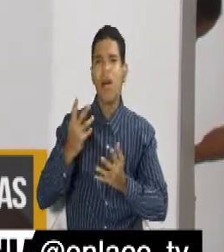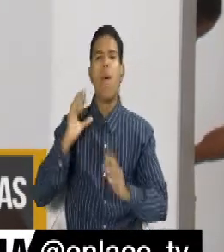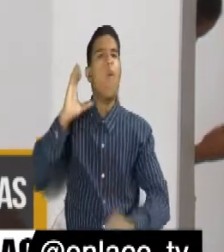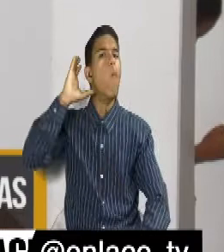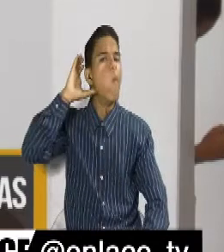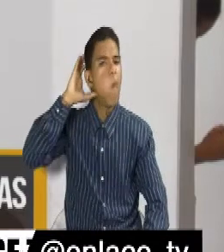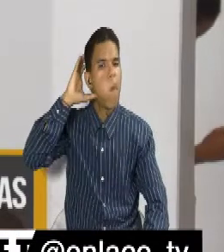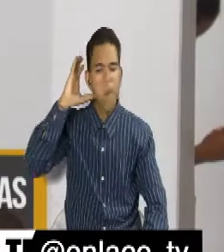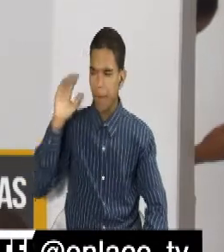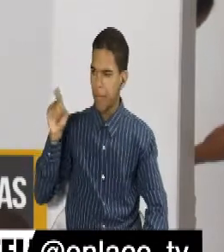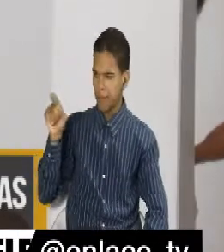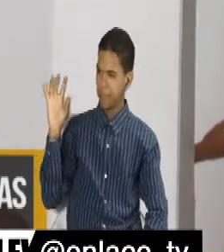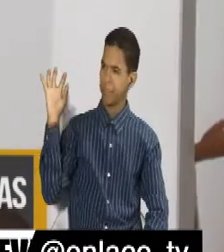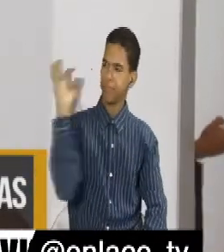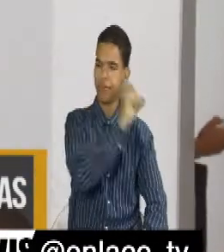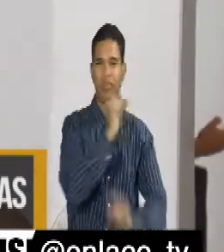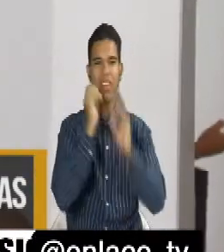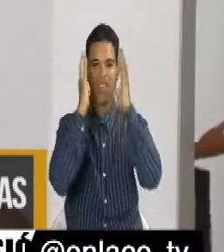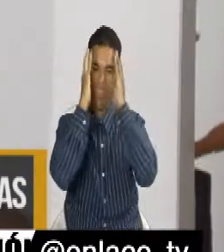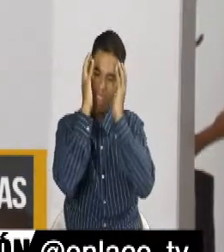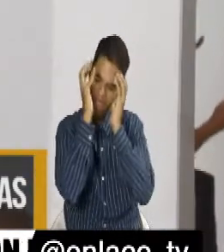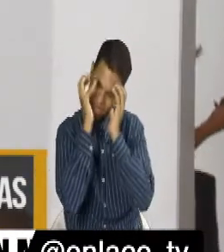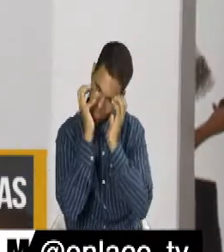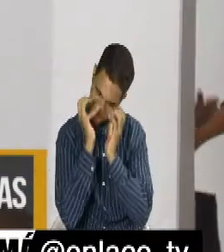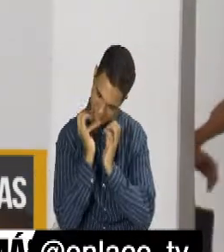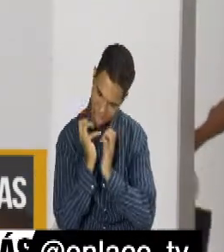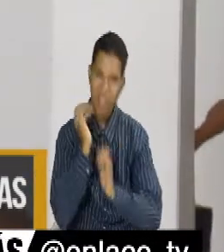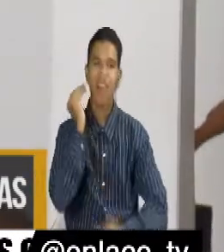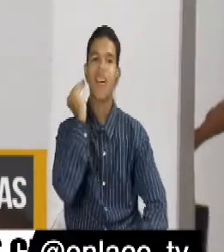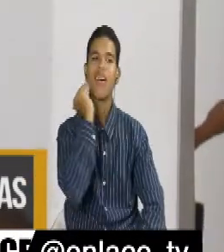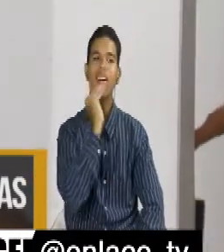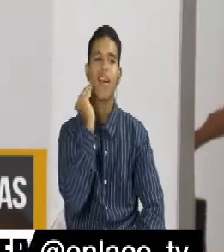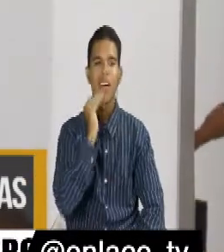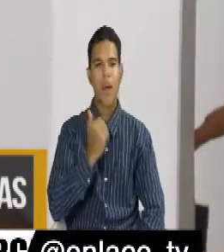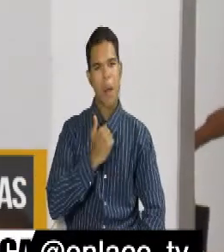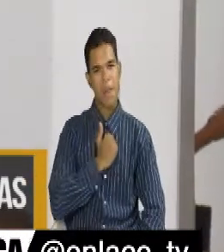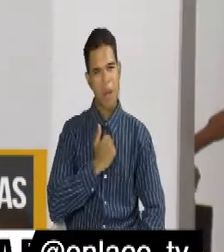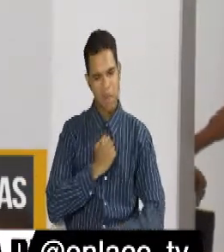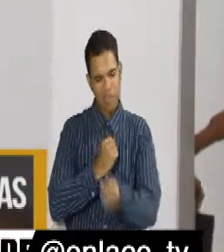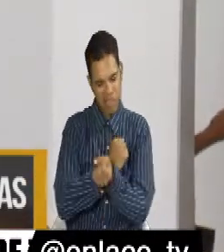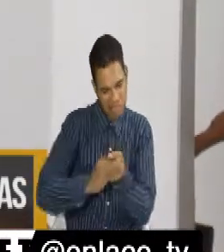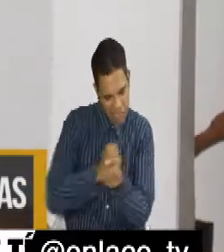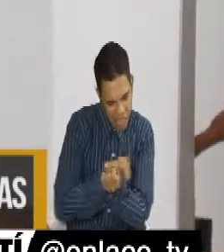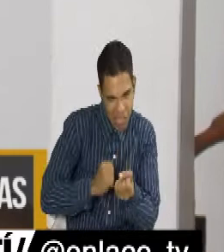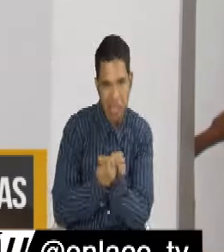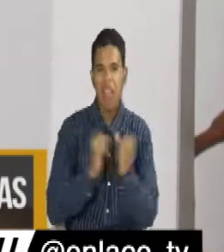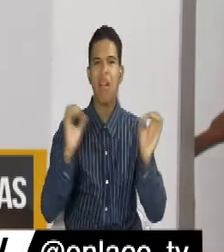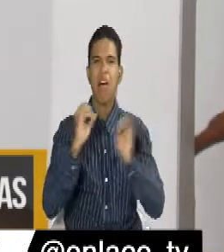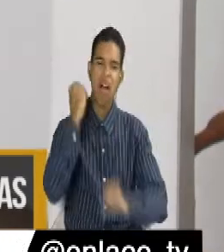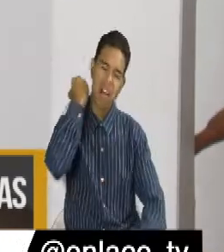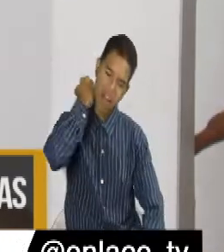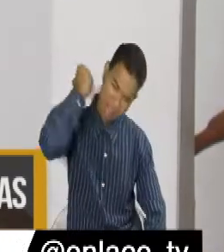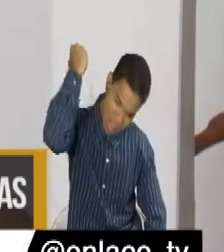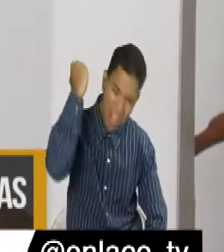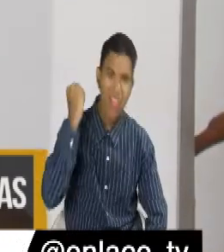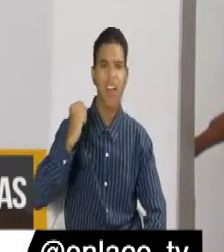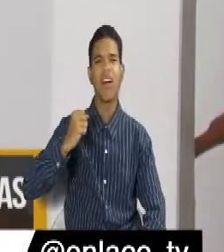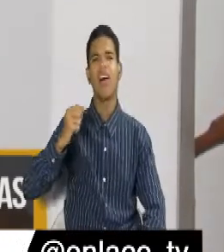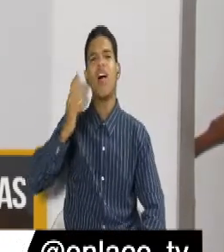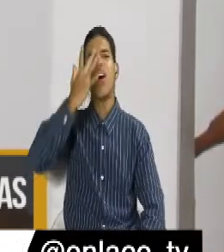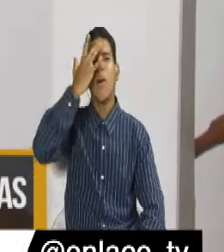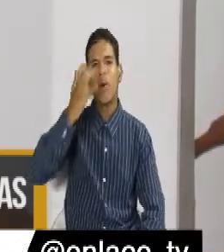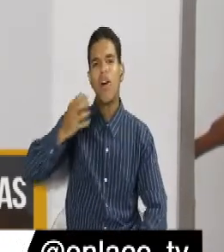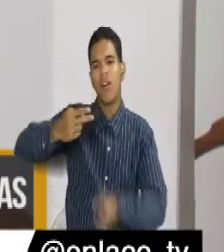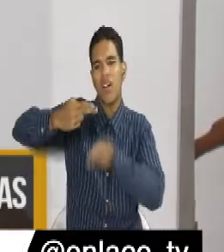depresivo en la cual refiere que ha sido aruñada, se ha golpeado, mantiene varios apodos y pues obviamente se